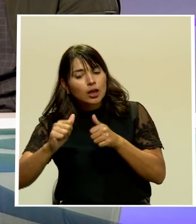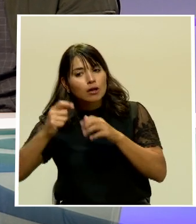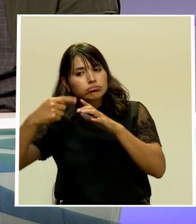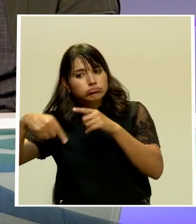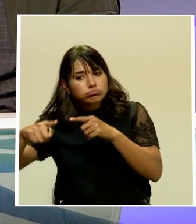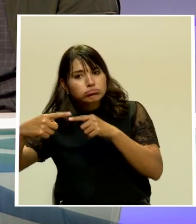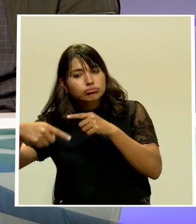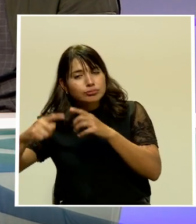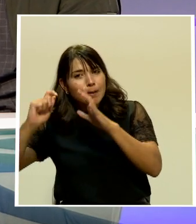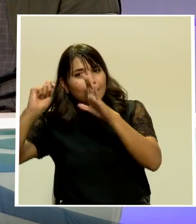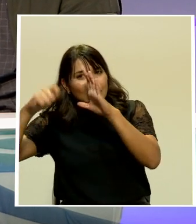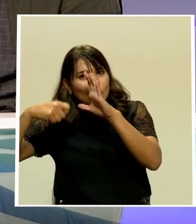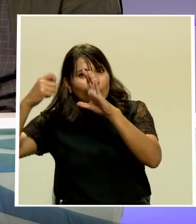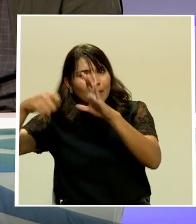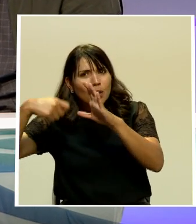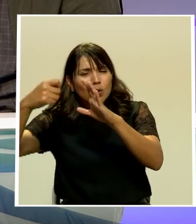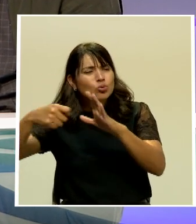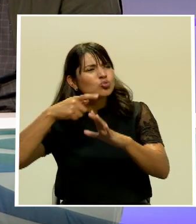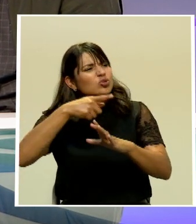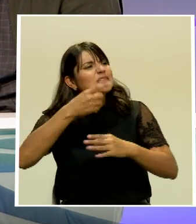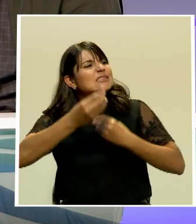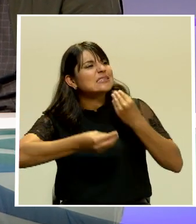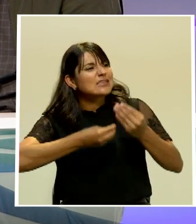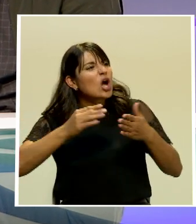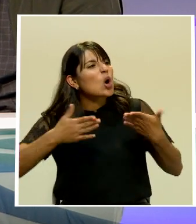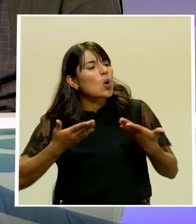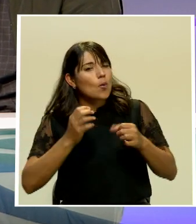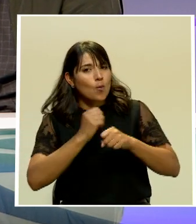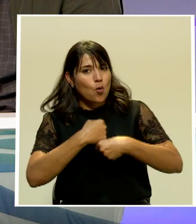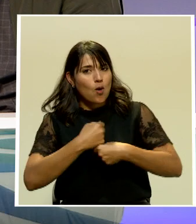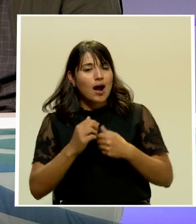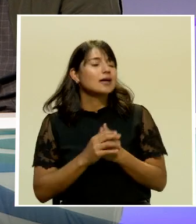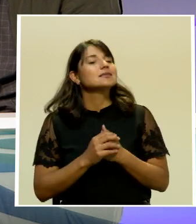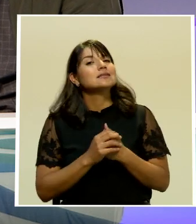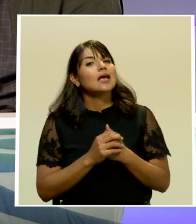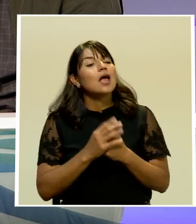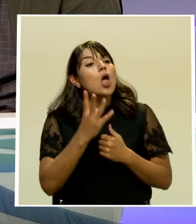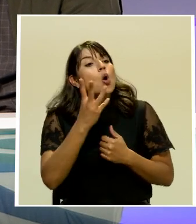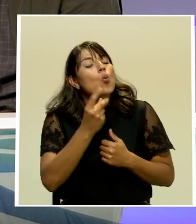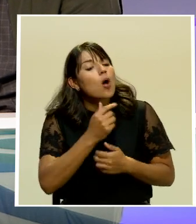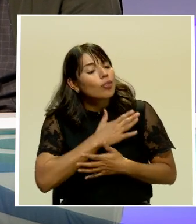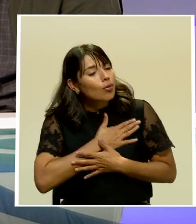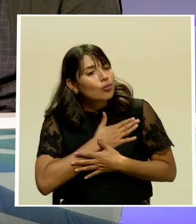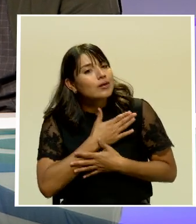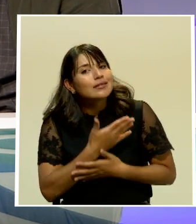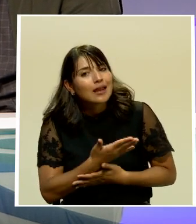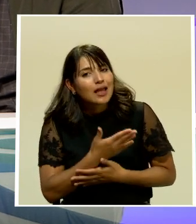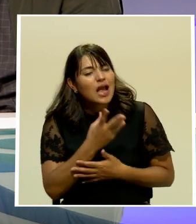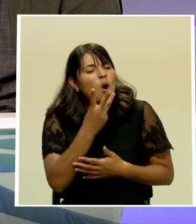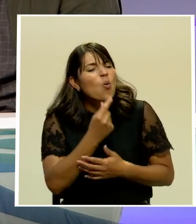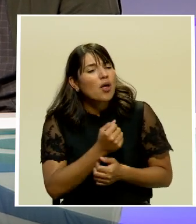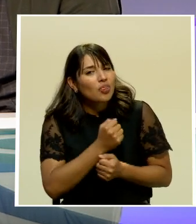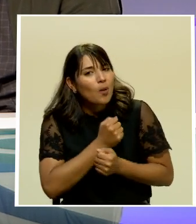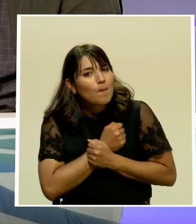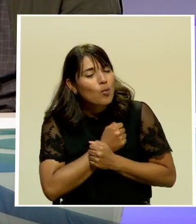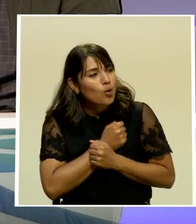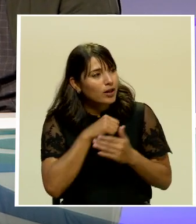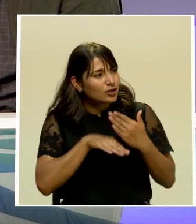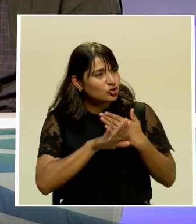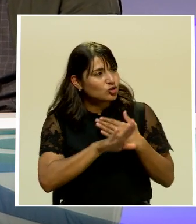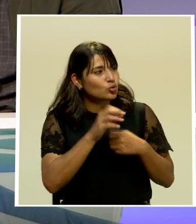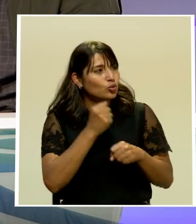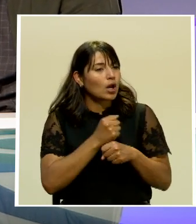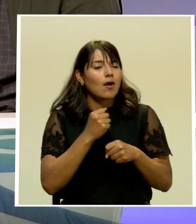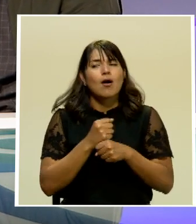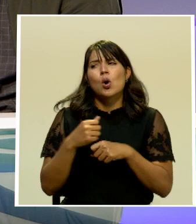las arreglas? ¿Cuánto motor le pone la pasión? ¿Cuánto hay de pasión en esto?